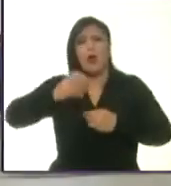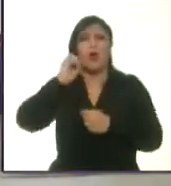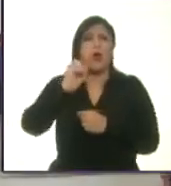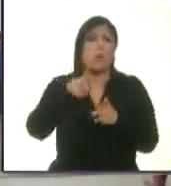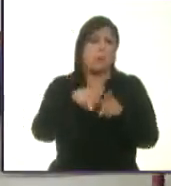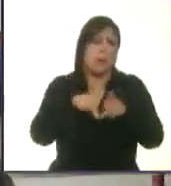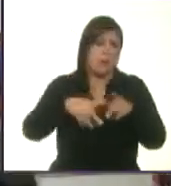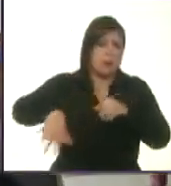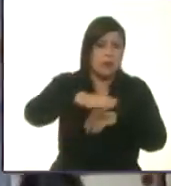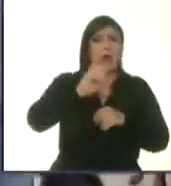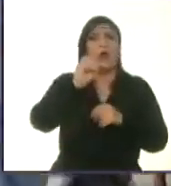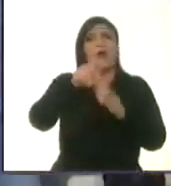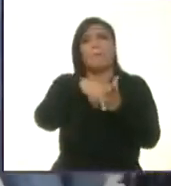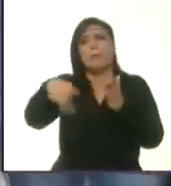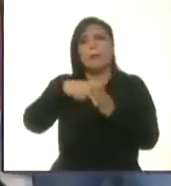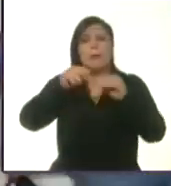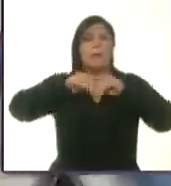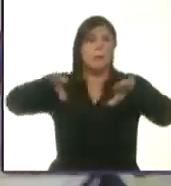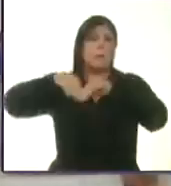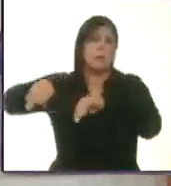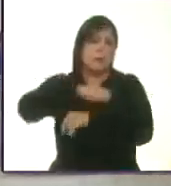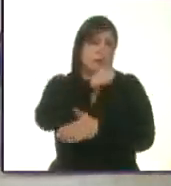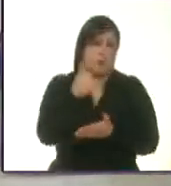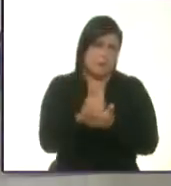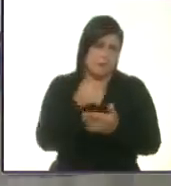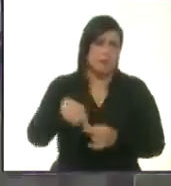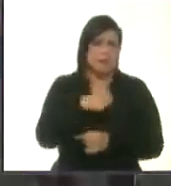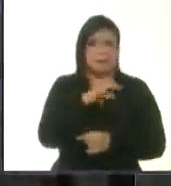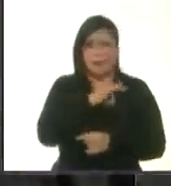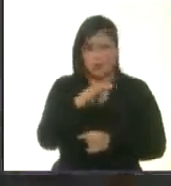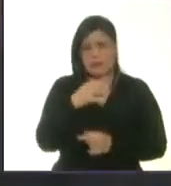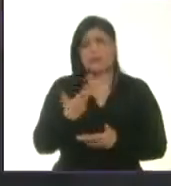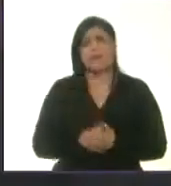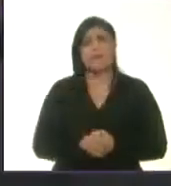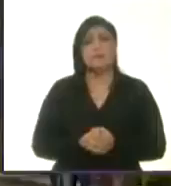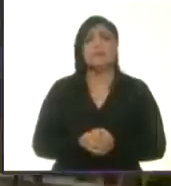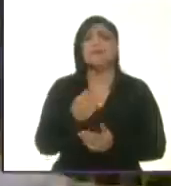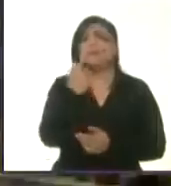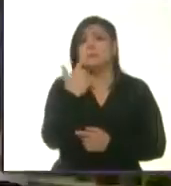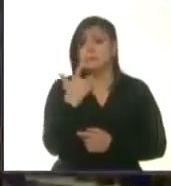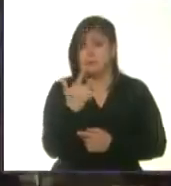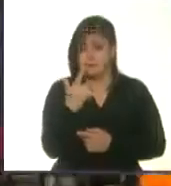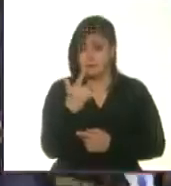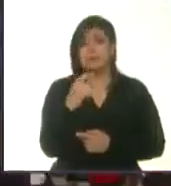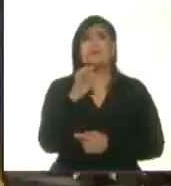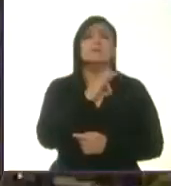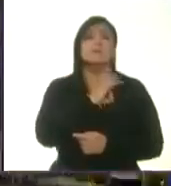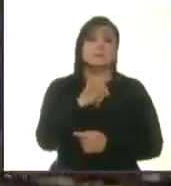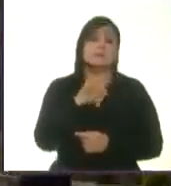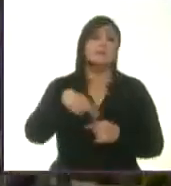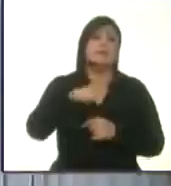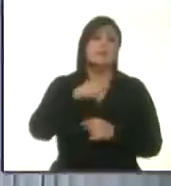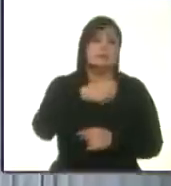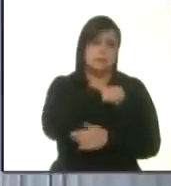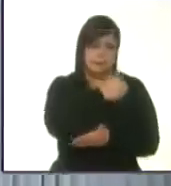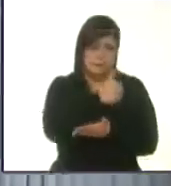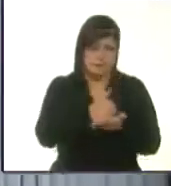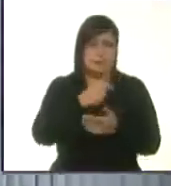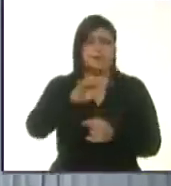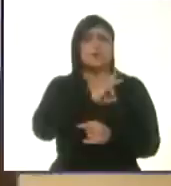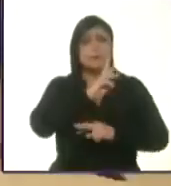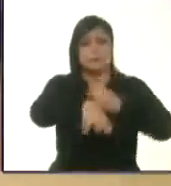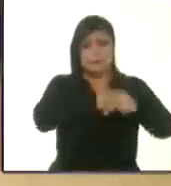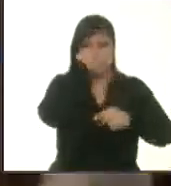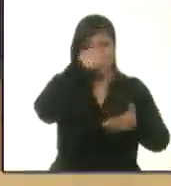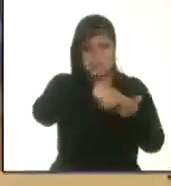los principales diarios de circulación nacional el primero de julio los capitalinos tenemos una cita con las urnas